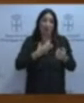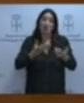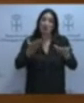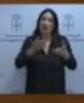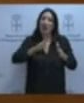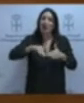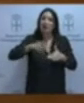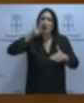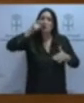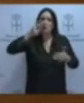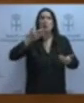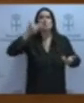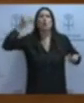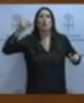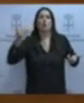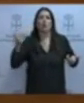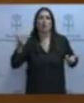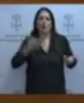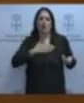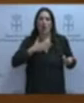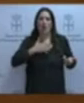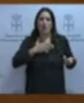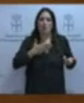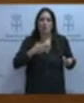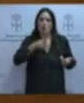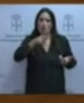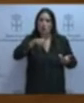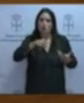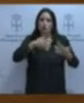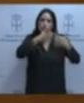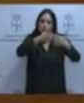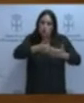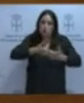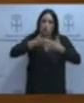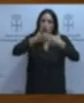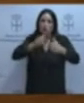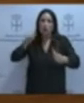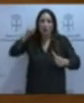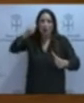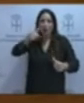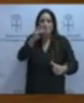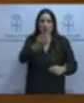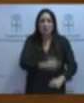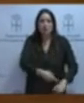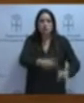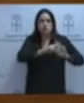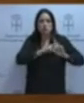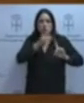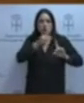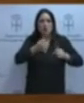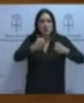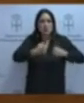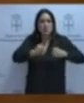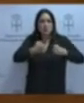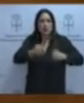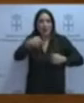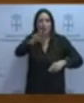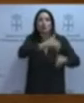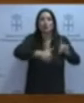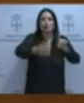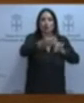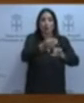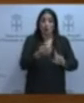lo que es de él, de lo que construyeron con la sola lucha y el solo sacrificio, con el solo puso. Y